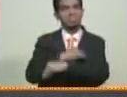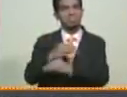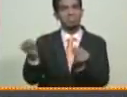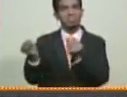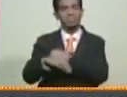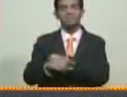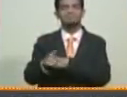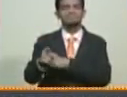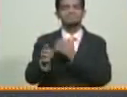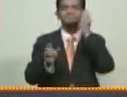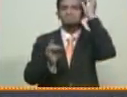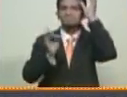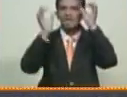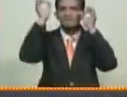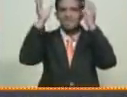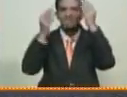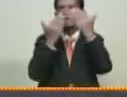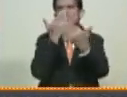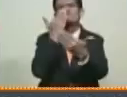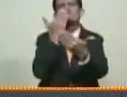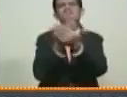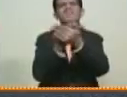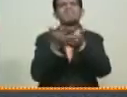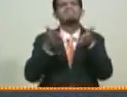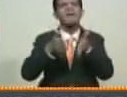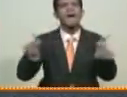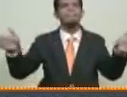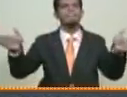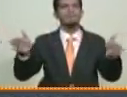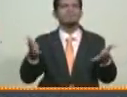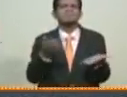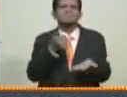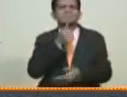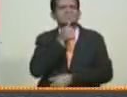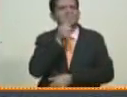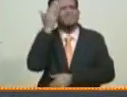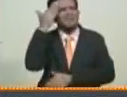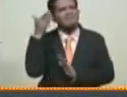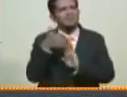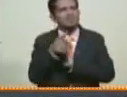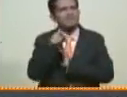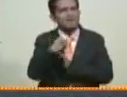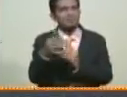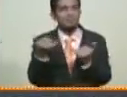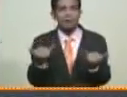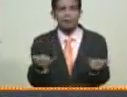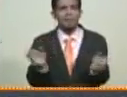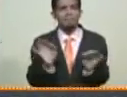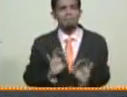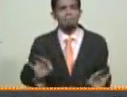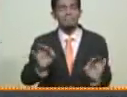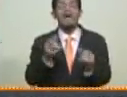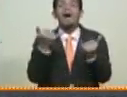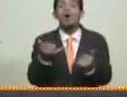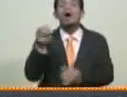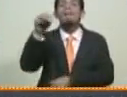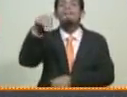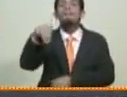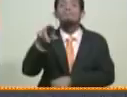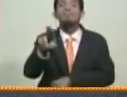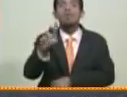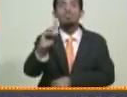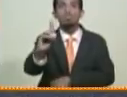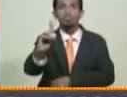Ellos inventaron una cosa que es un frente amplio. ¿Quién nombra el frente amplio aquí en Venezuela? Nadie. Hoy salió la MUC, que ahora la MUC va otra vez a